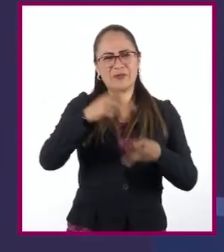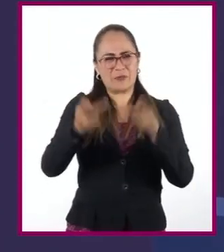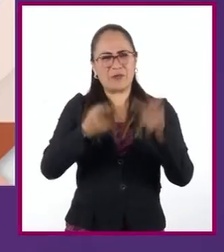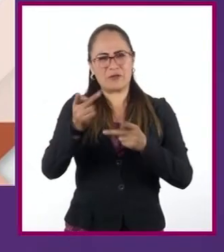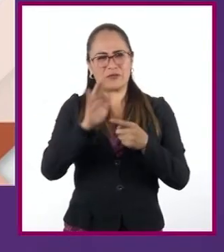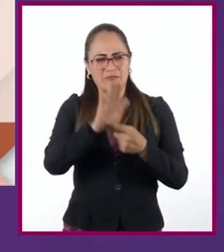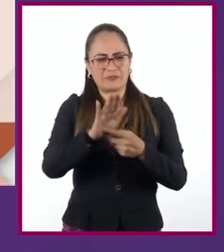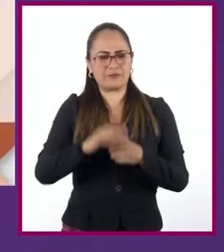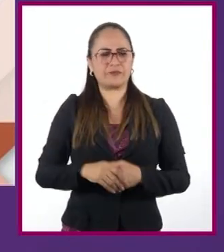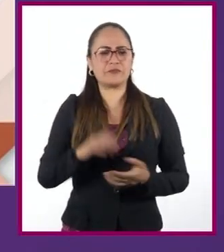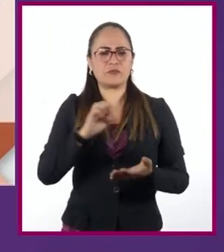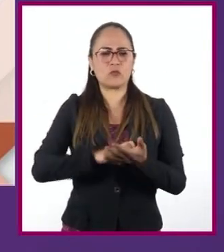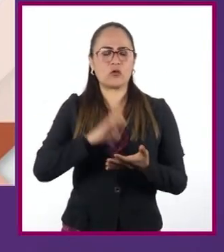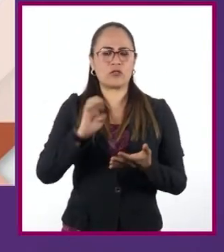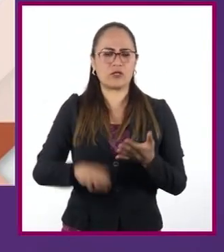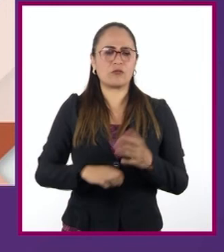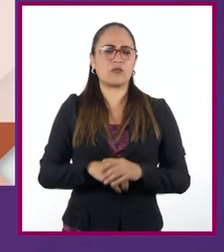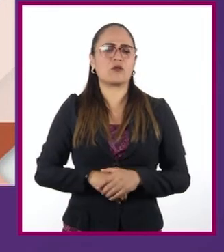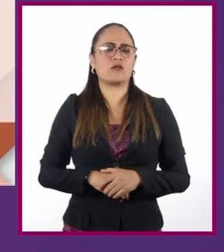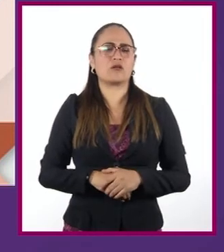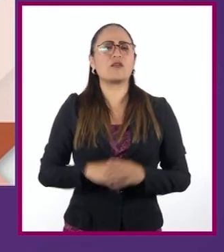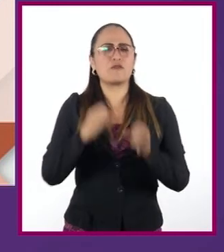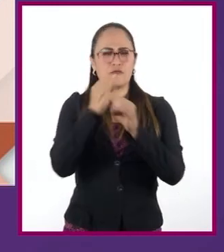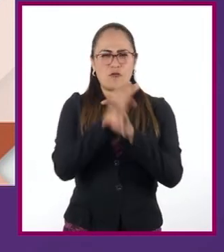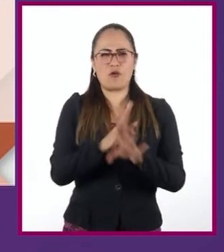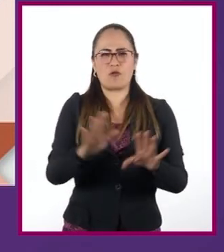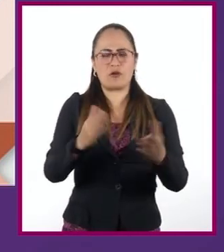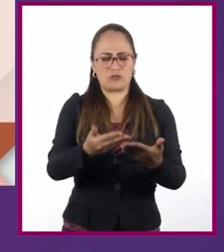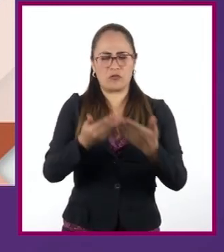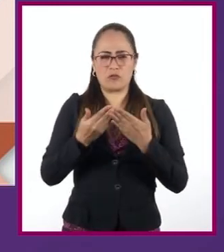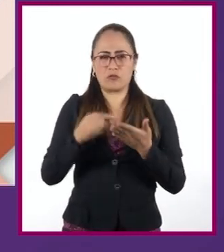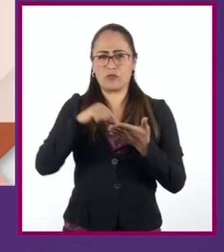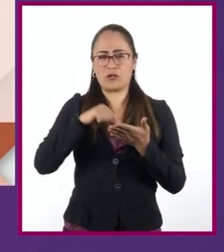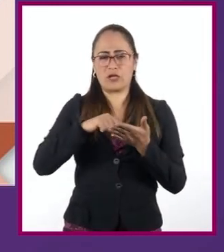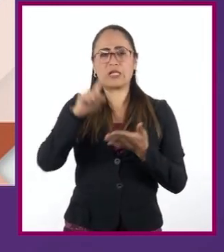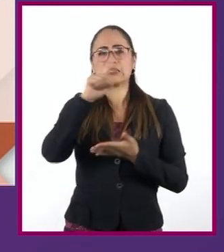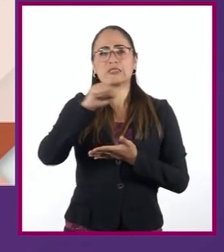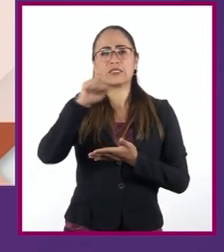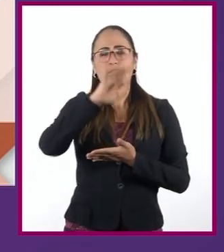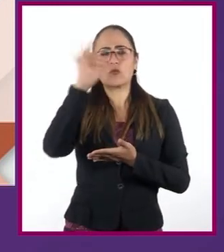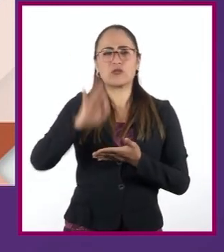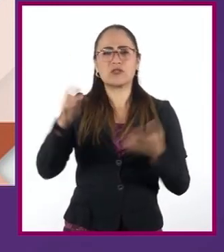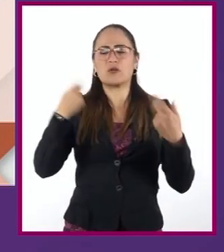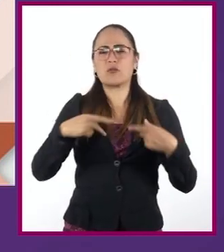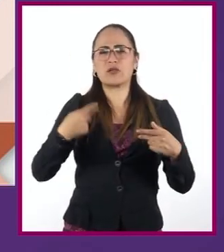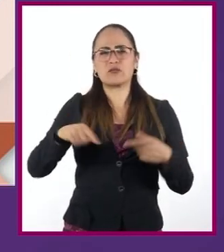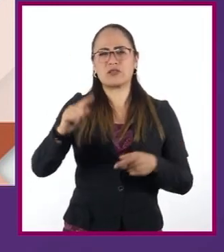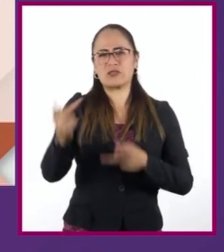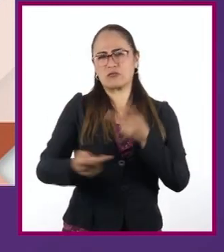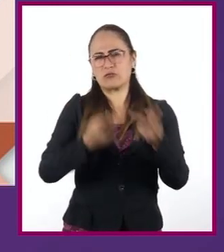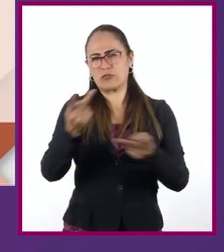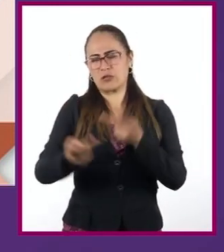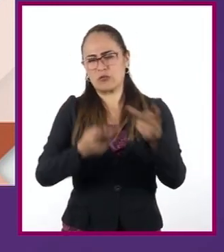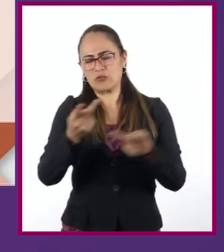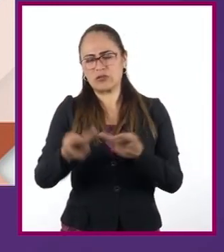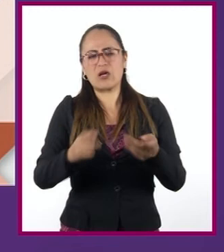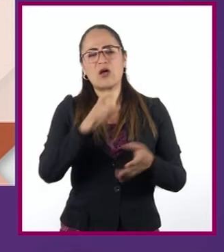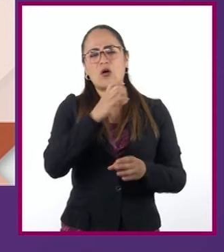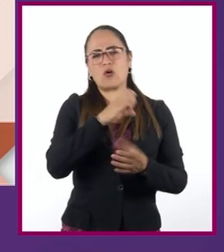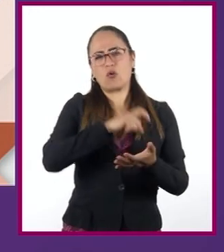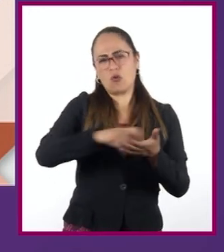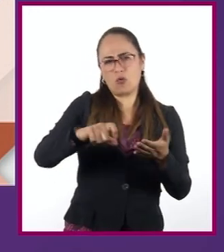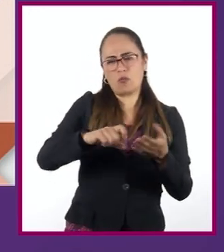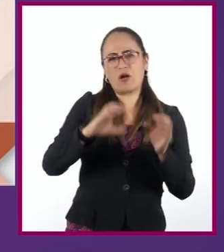ejemplo, de los datos obtenidos, el 100% de los encuestados compra productos